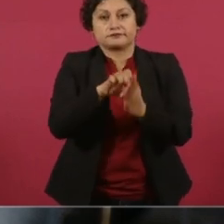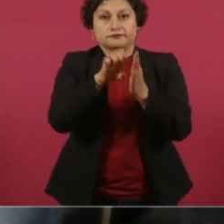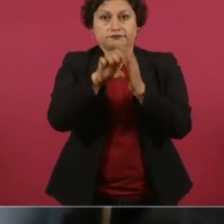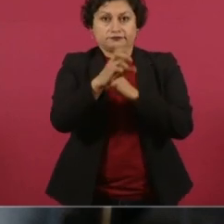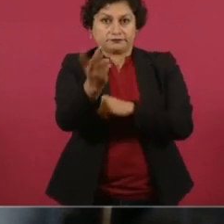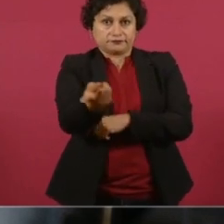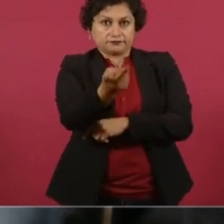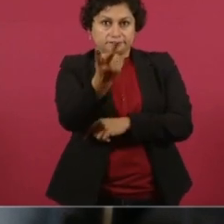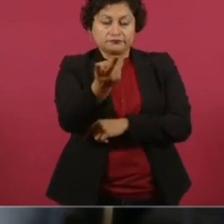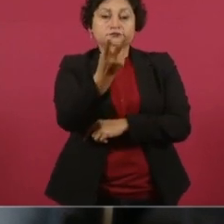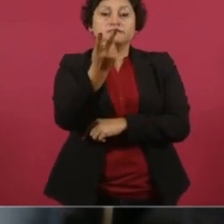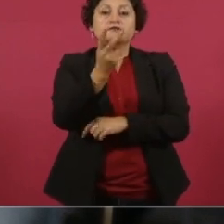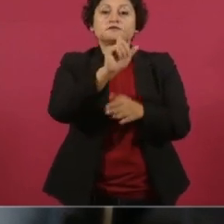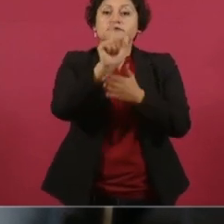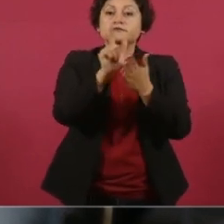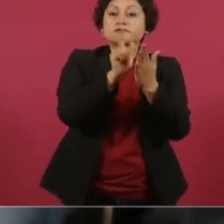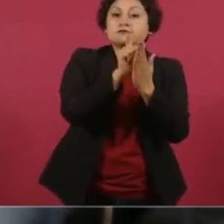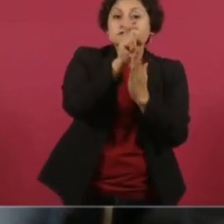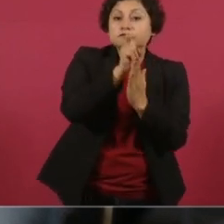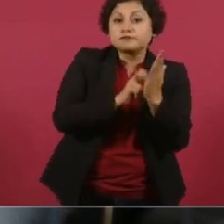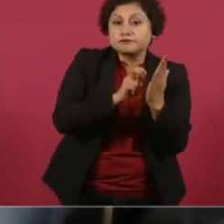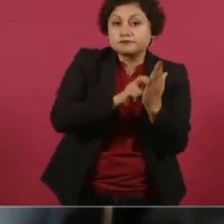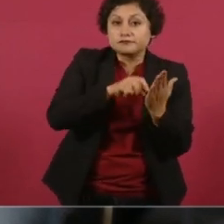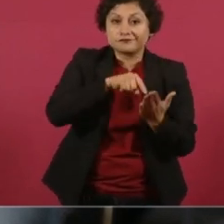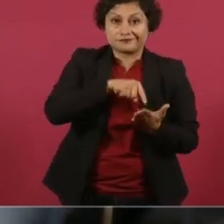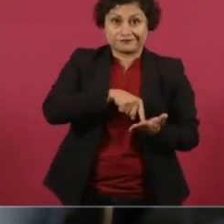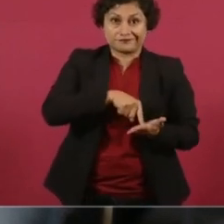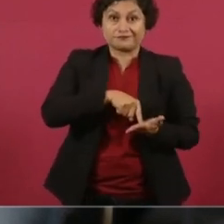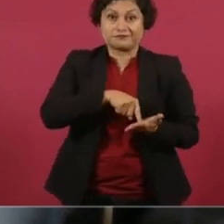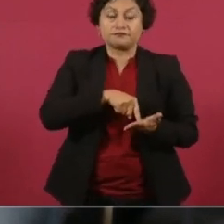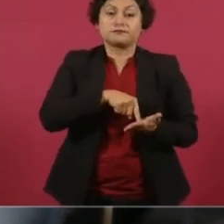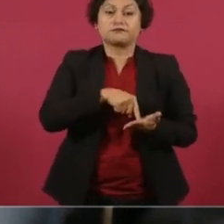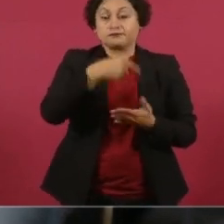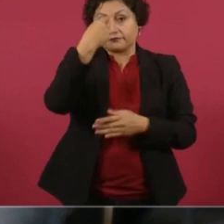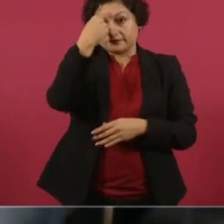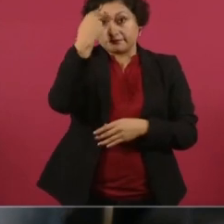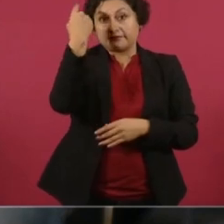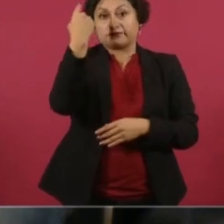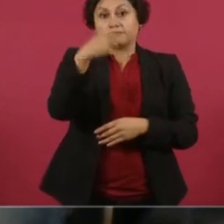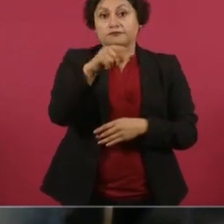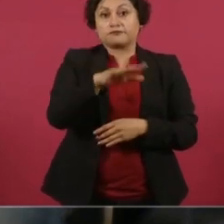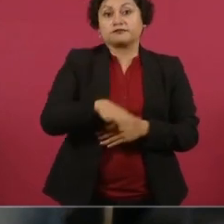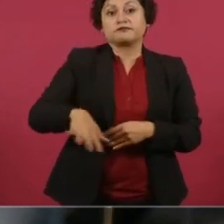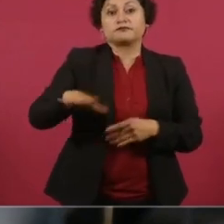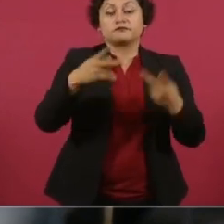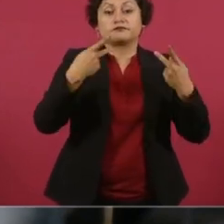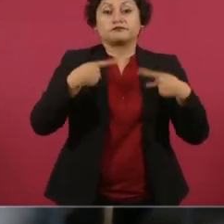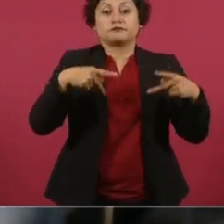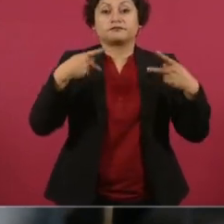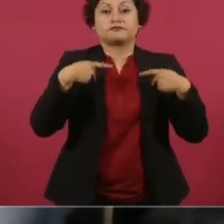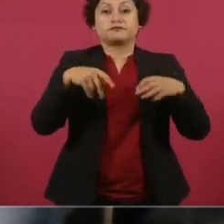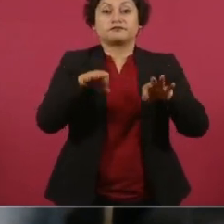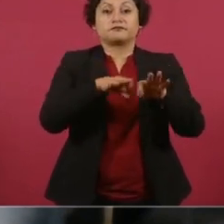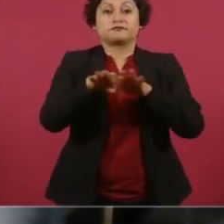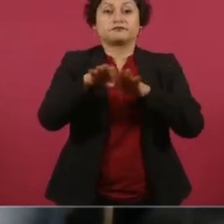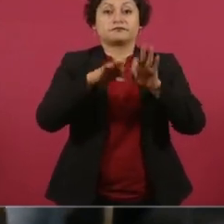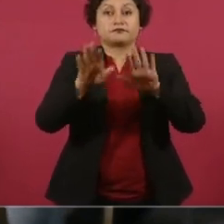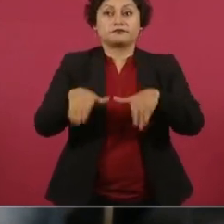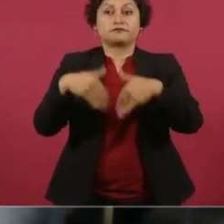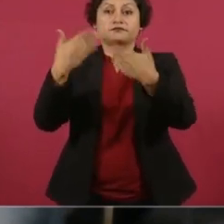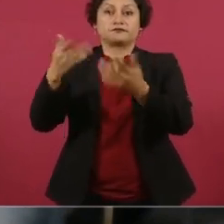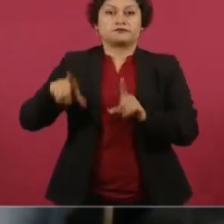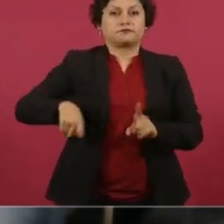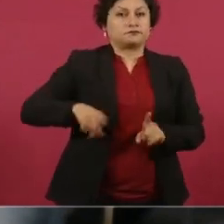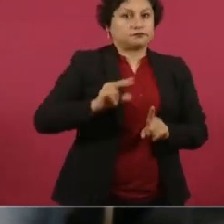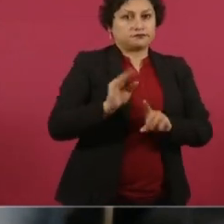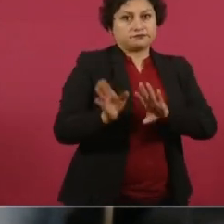modificación, posible modificación, para que el aguinaldo de los trabajadores que no trabajan en el gobierno sea de un mes. Esta idea